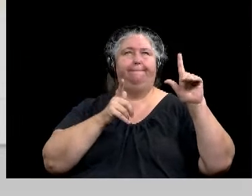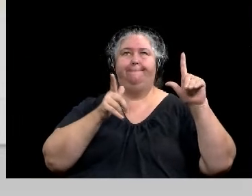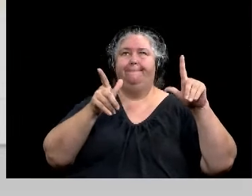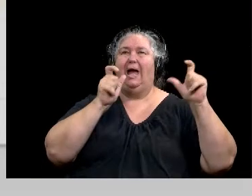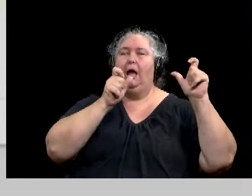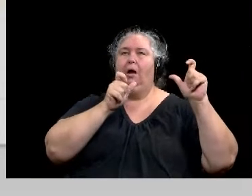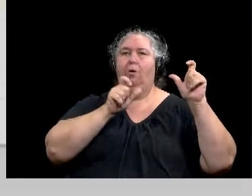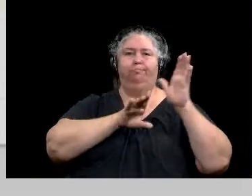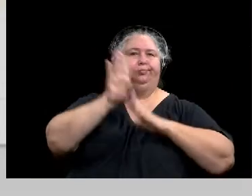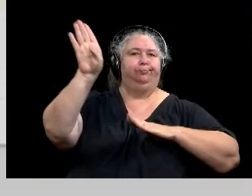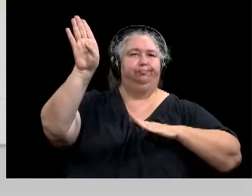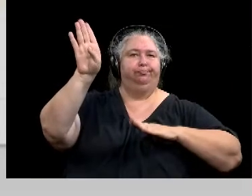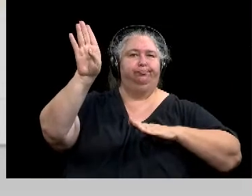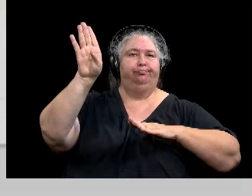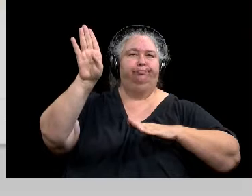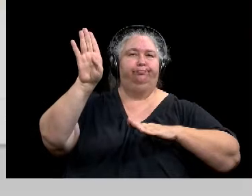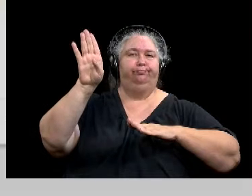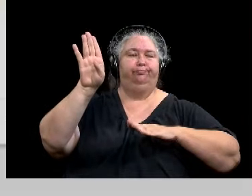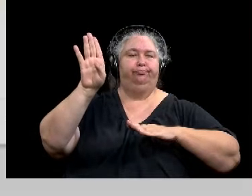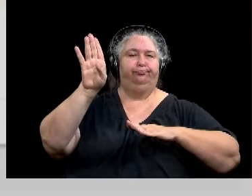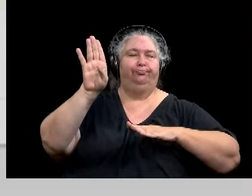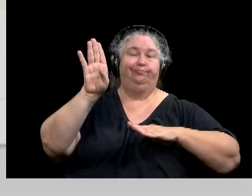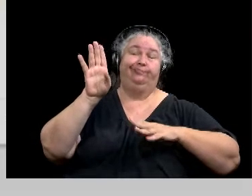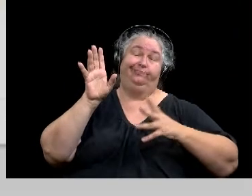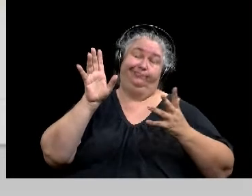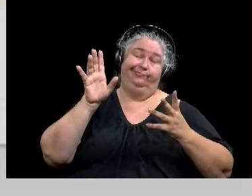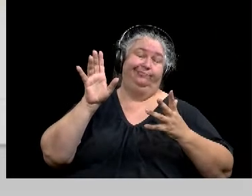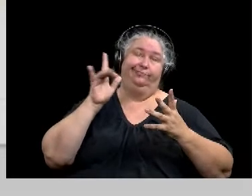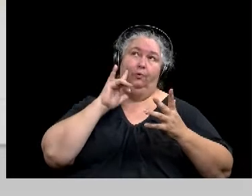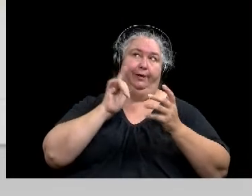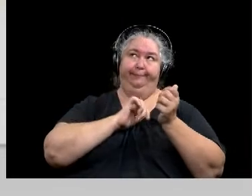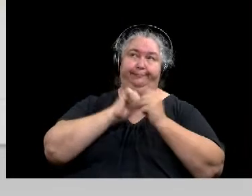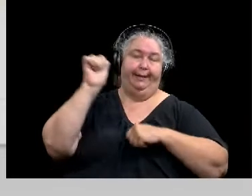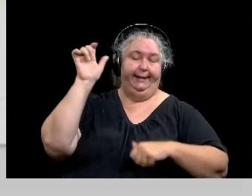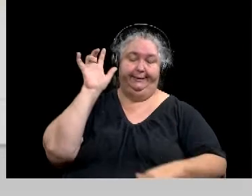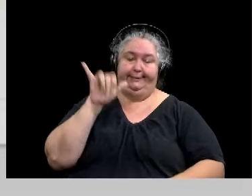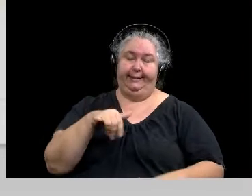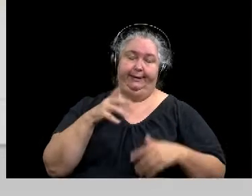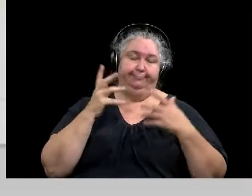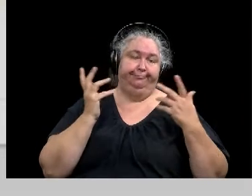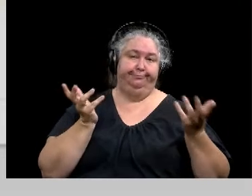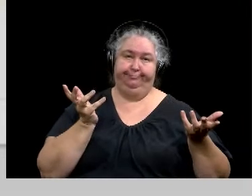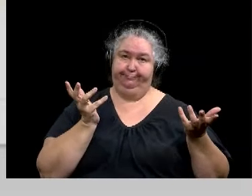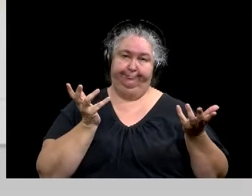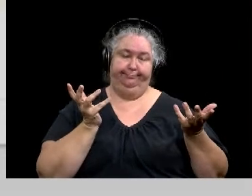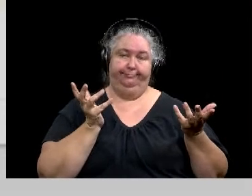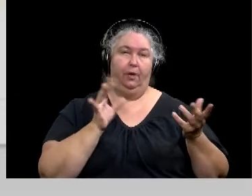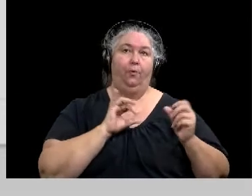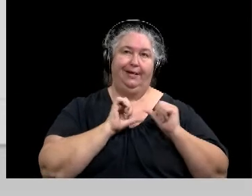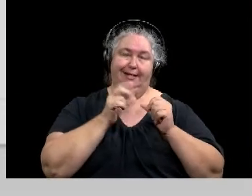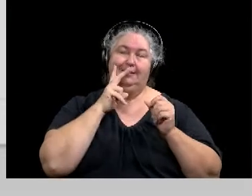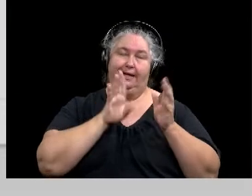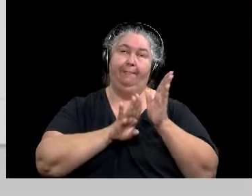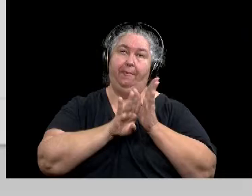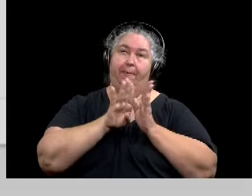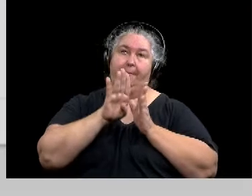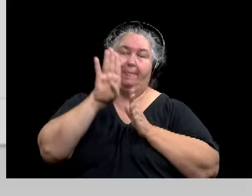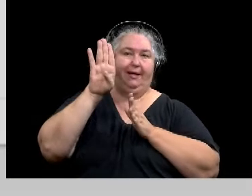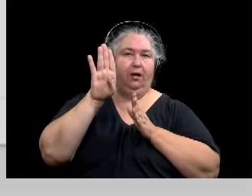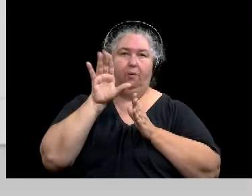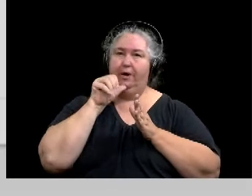a los 25 es el nivel activo ya hemos sobrepasado ese